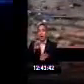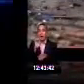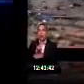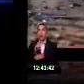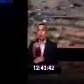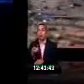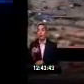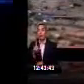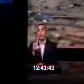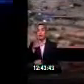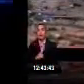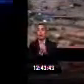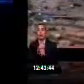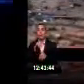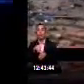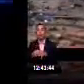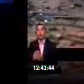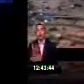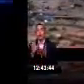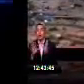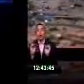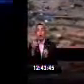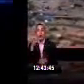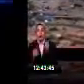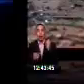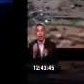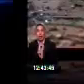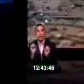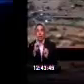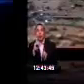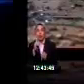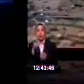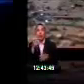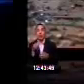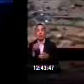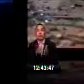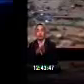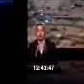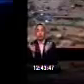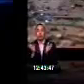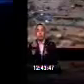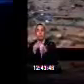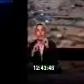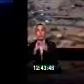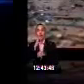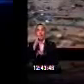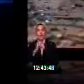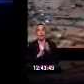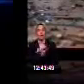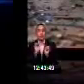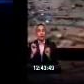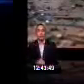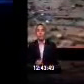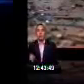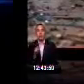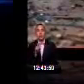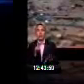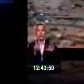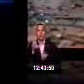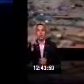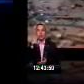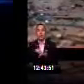cultivó una papa en 5 años, no se produjo leche ni se exportó cacao en 1 año y en ese mismo periodo no percibieron